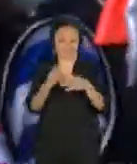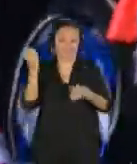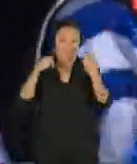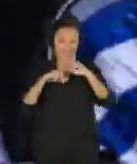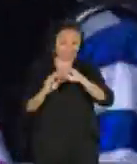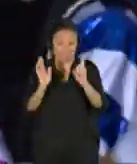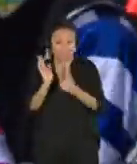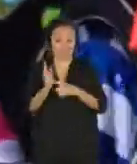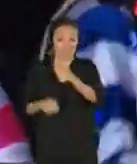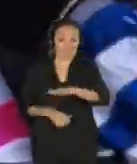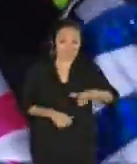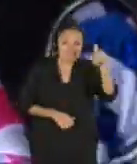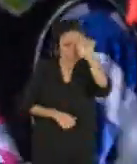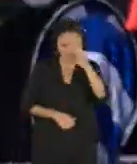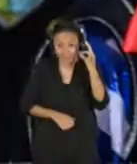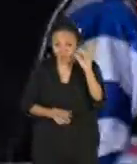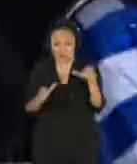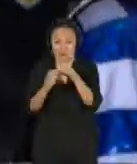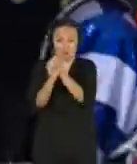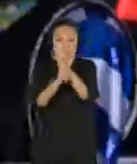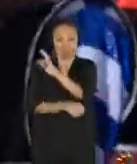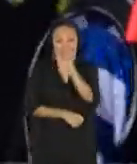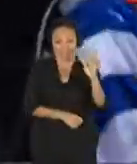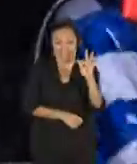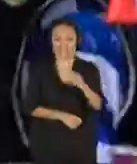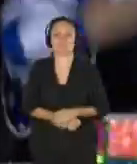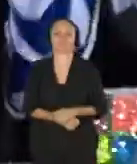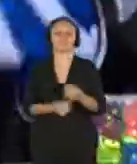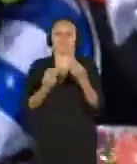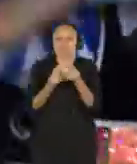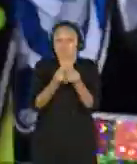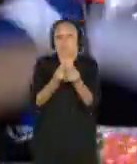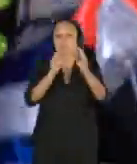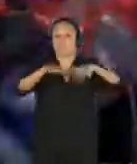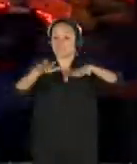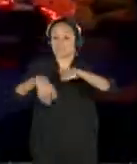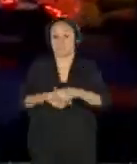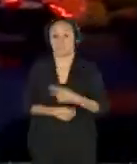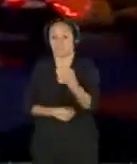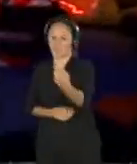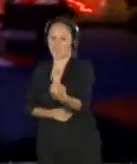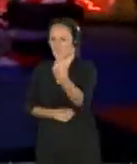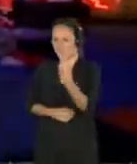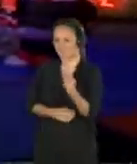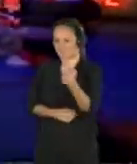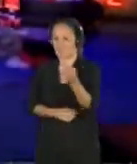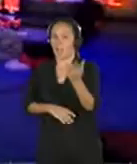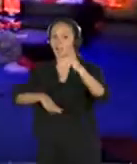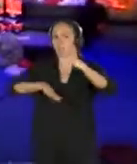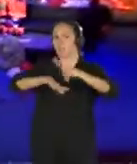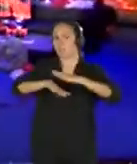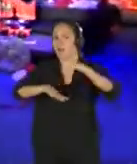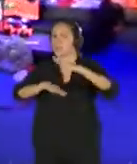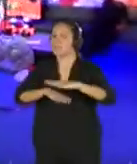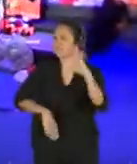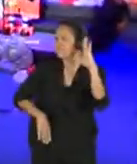a nuestros niños, a nuestra infantil Mónica Tricky Traquito, con todos ustedes, nuestro Pasacalle. Tú y yo, marcando el